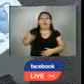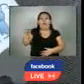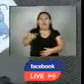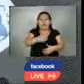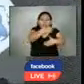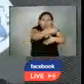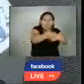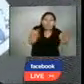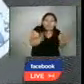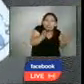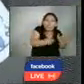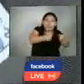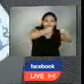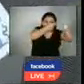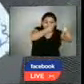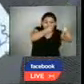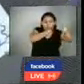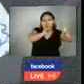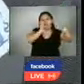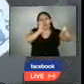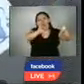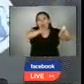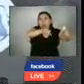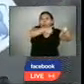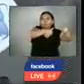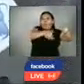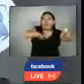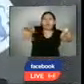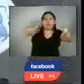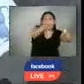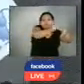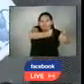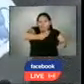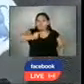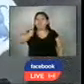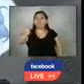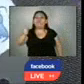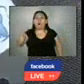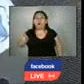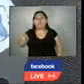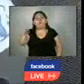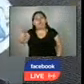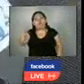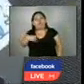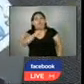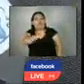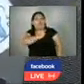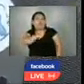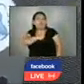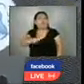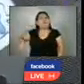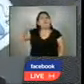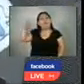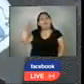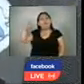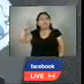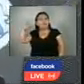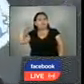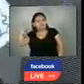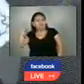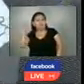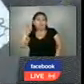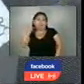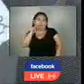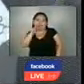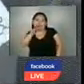en Bartolinas de la Policía y que va a solicitar que se designe, ¿verdad?, a la Dirección General de Centros Penales para efecto que